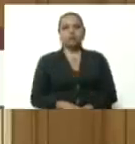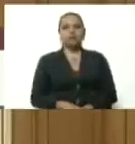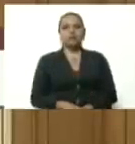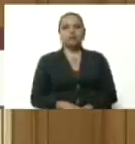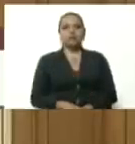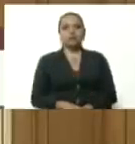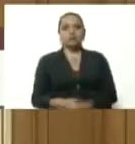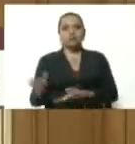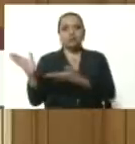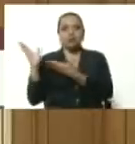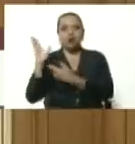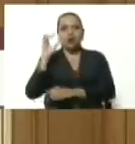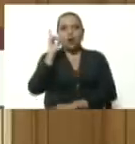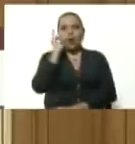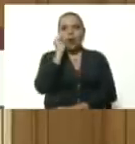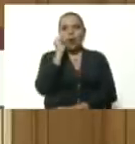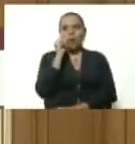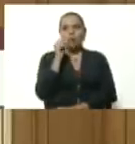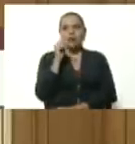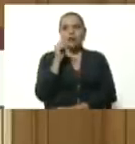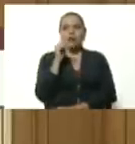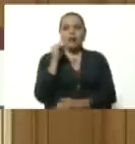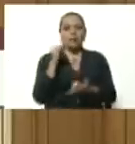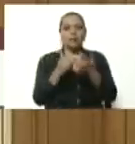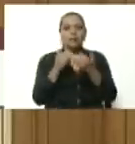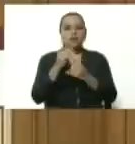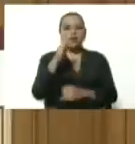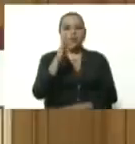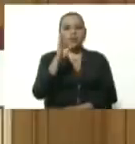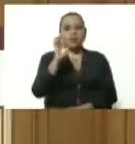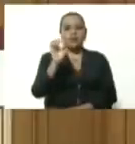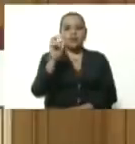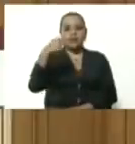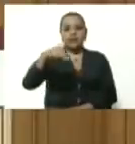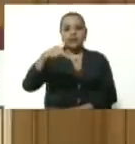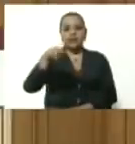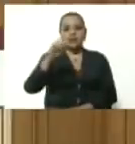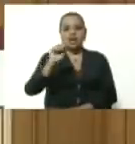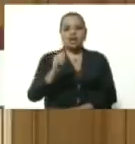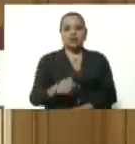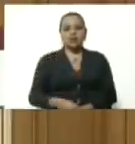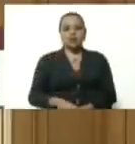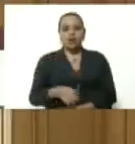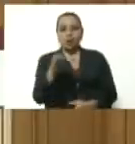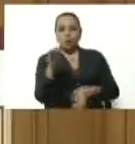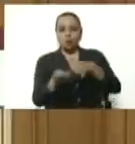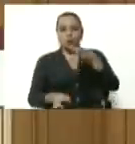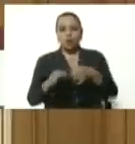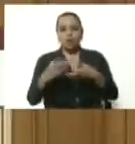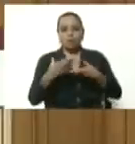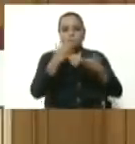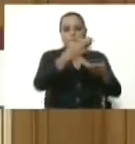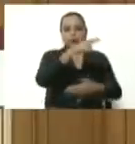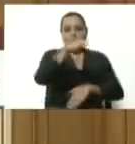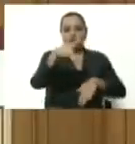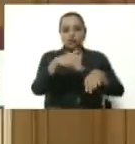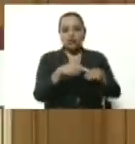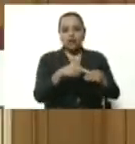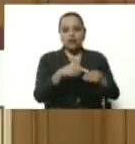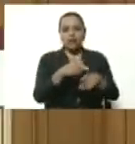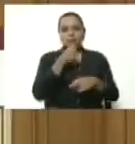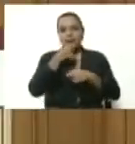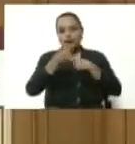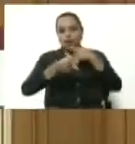Vamos a darle un aplauso. Nos representó muy bien como jurado del Premio Nacional de Periodismo.